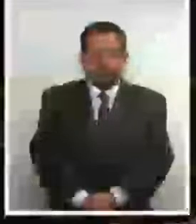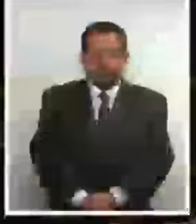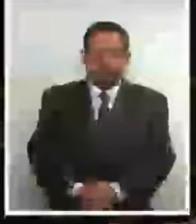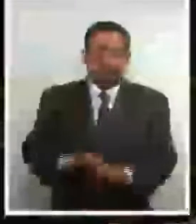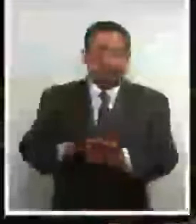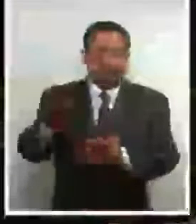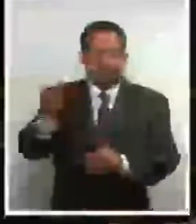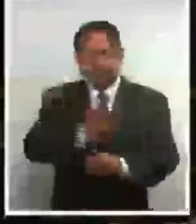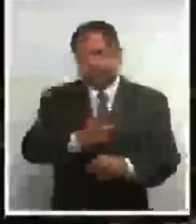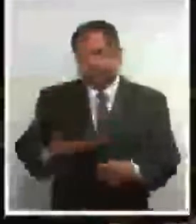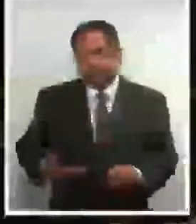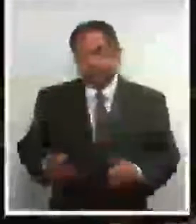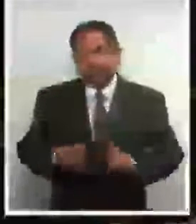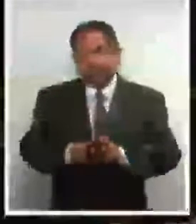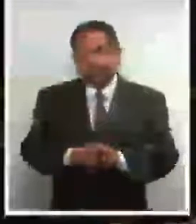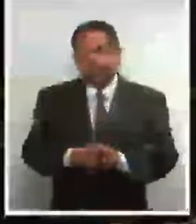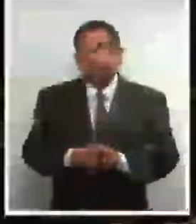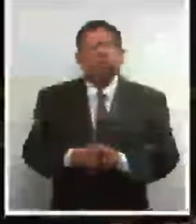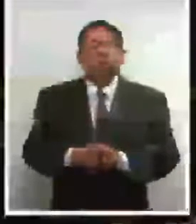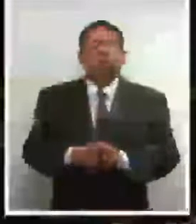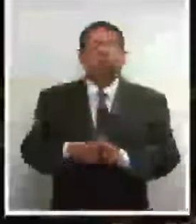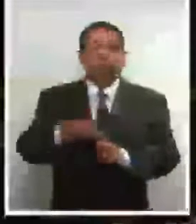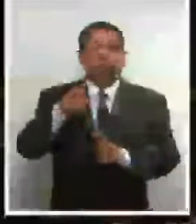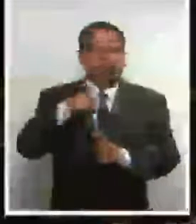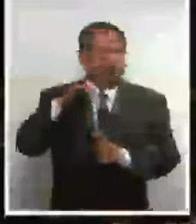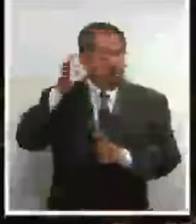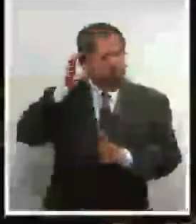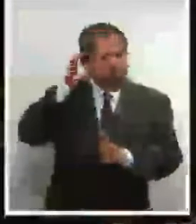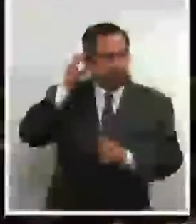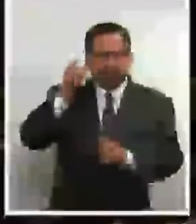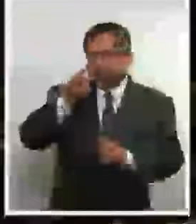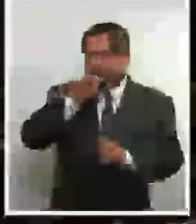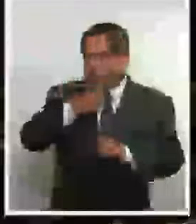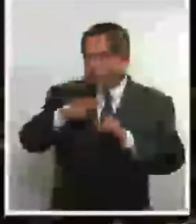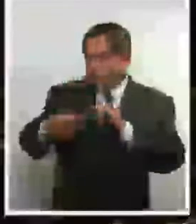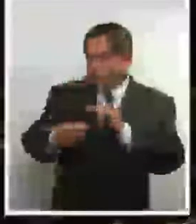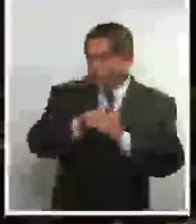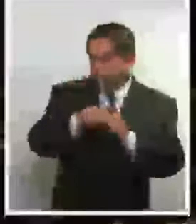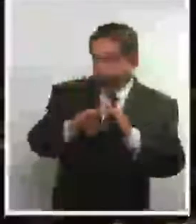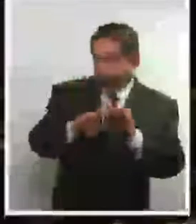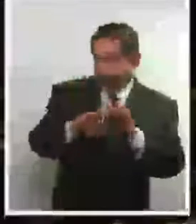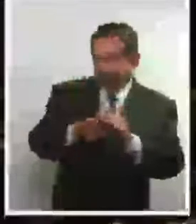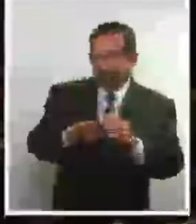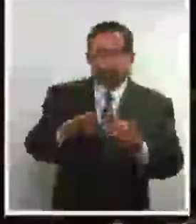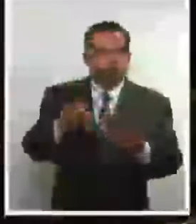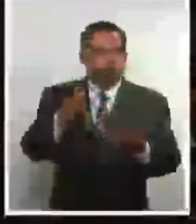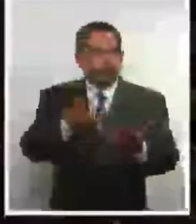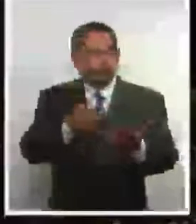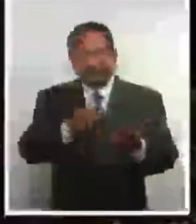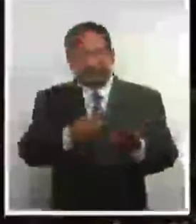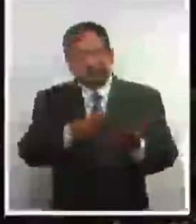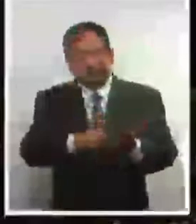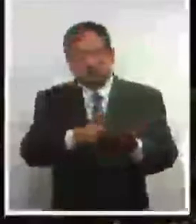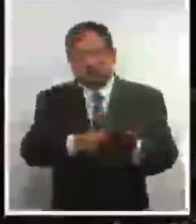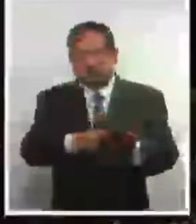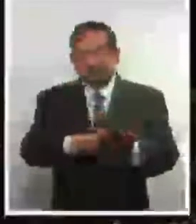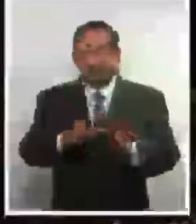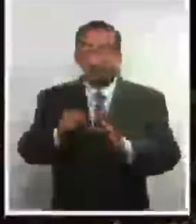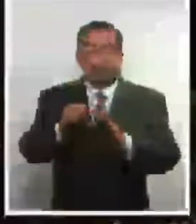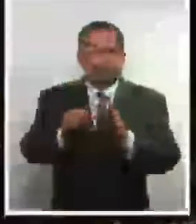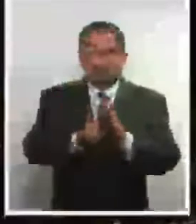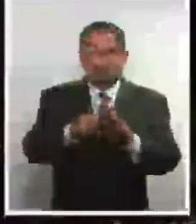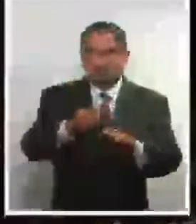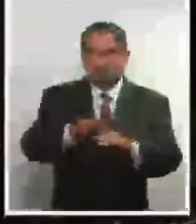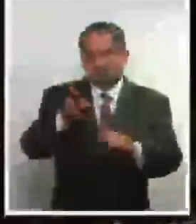Gracias, presidente. Por lo que he sabido y lo que me han comentado, este fue un artículo